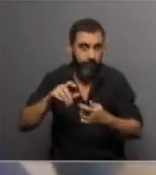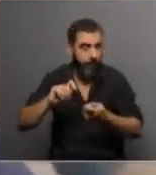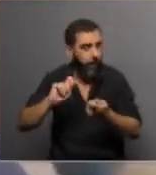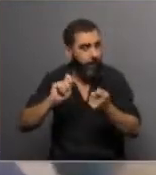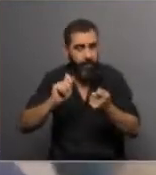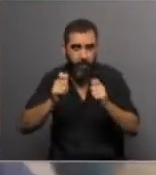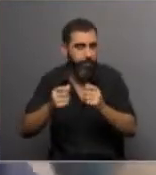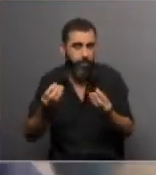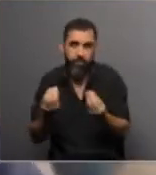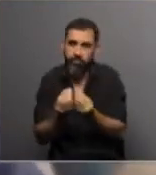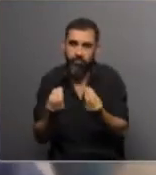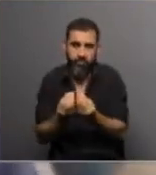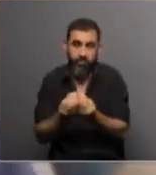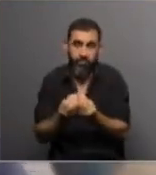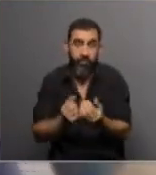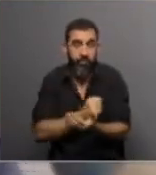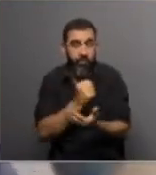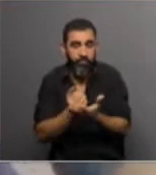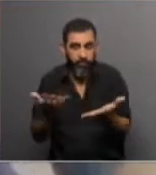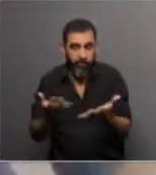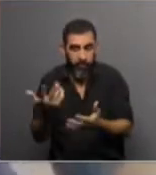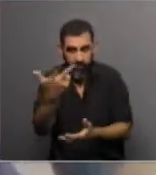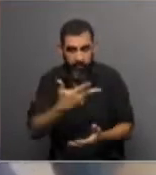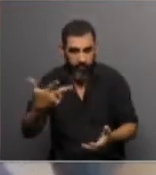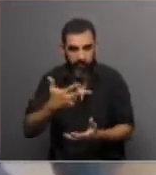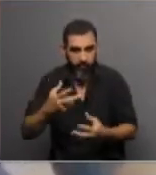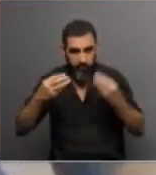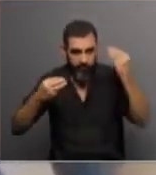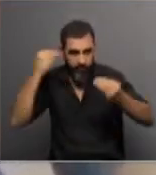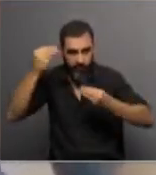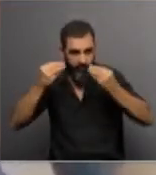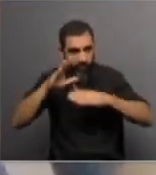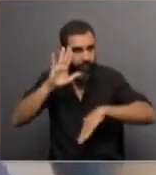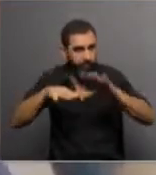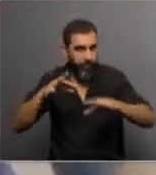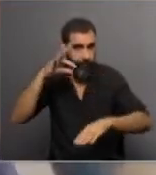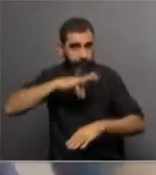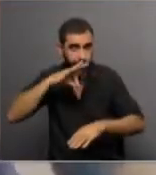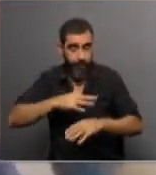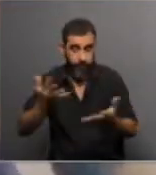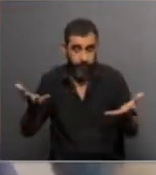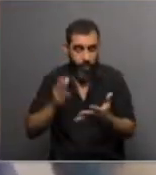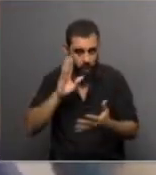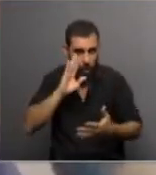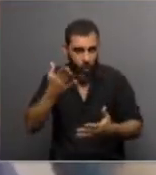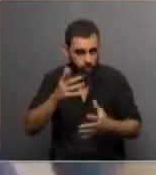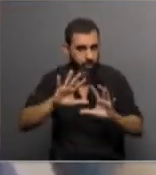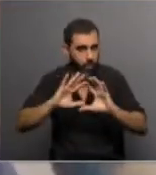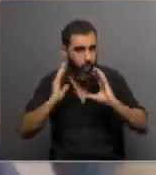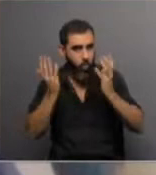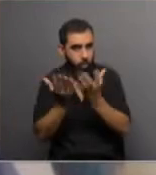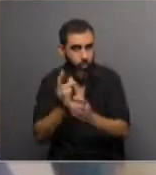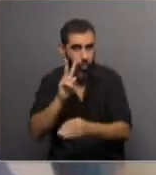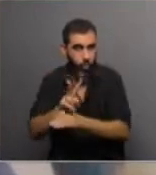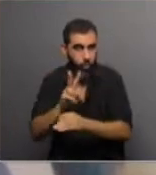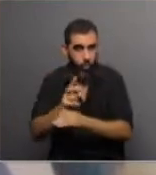movimiento, digamos, claro, ¿no? Entonces, hasta ahora las 3 variantes de preocupación que están más reconocidas y que se están